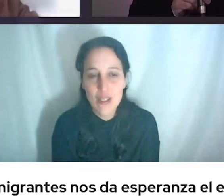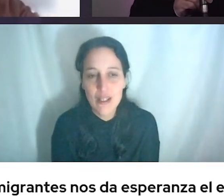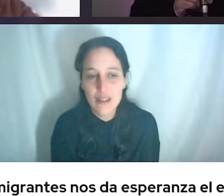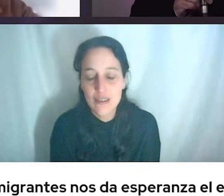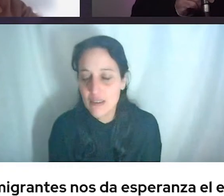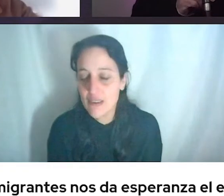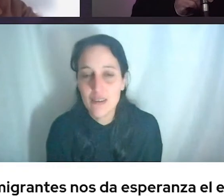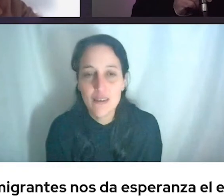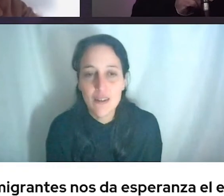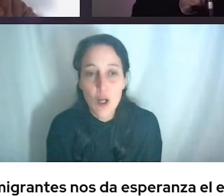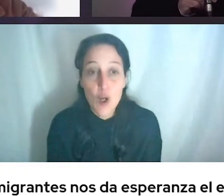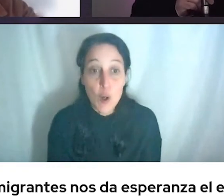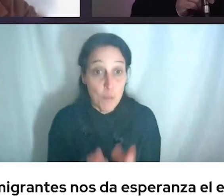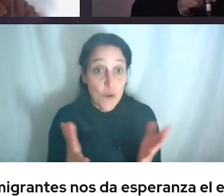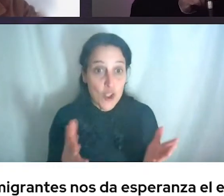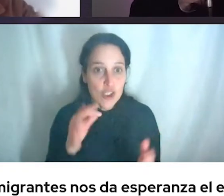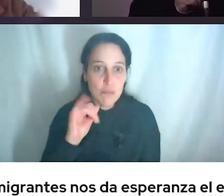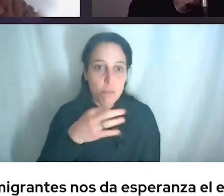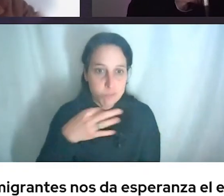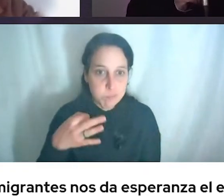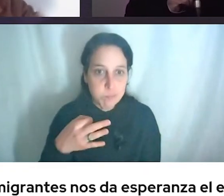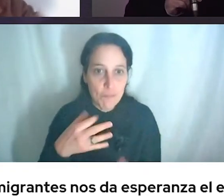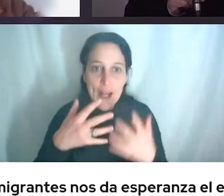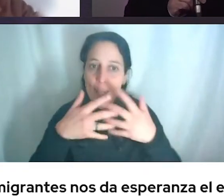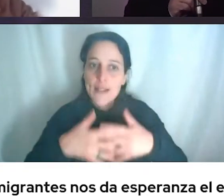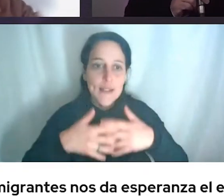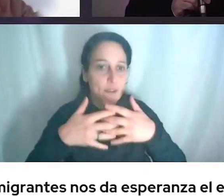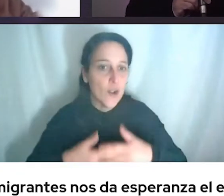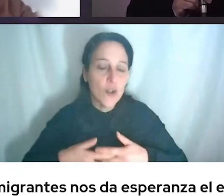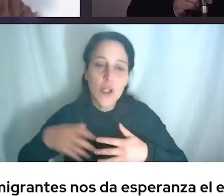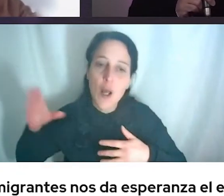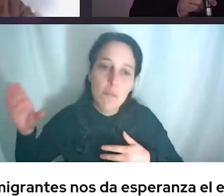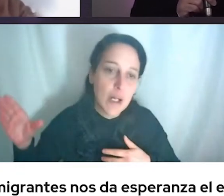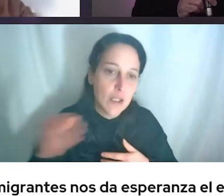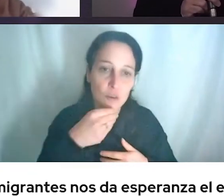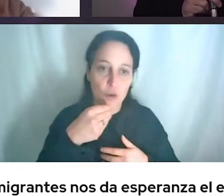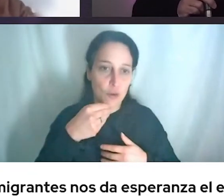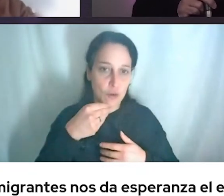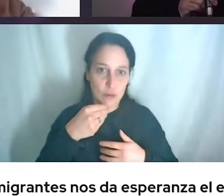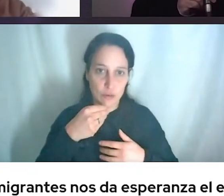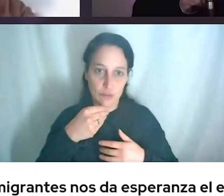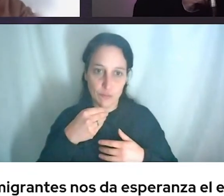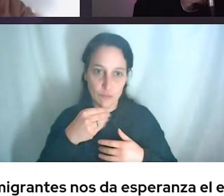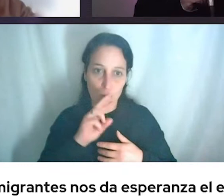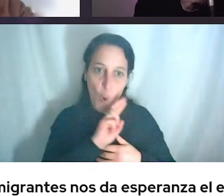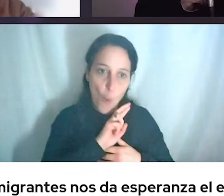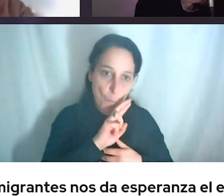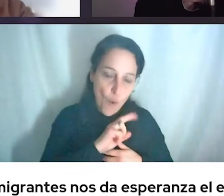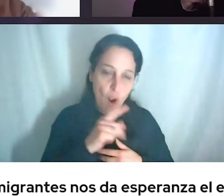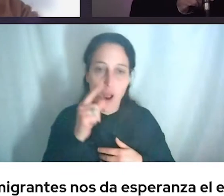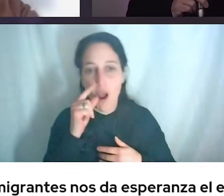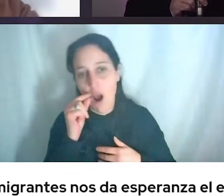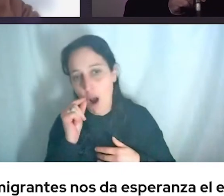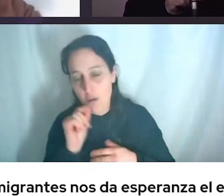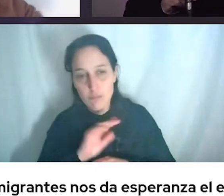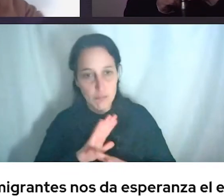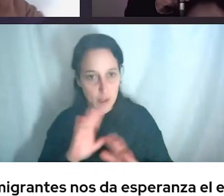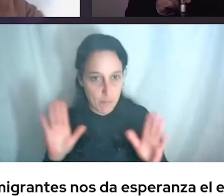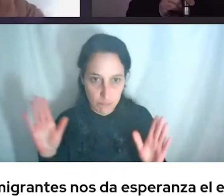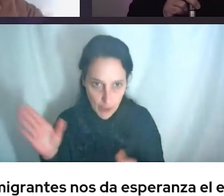la tecnología es para todos, para todas y para todos. No, no, eso de poner